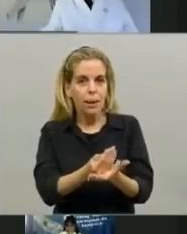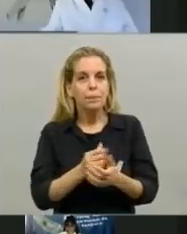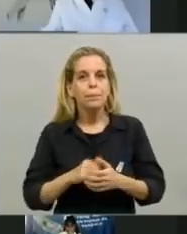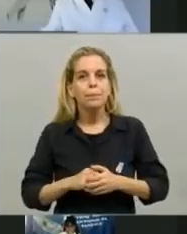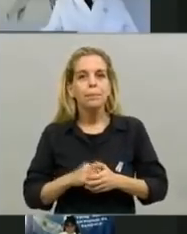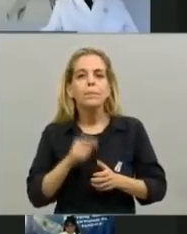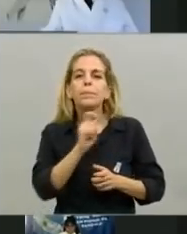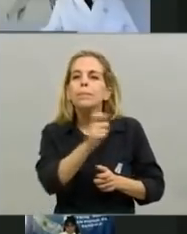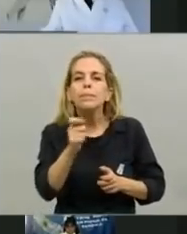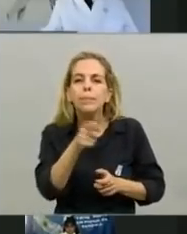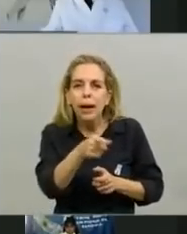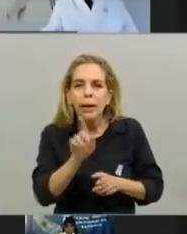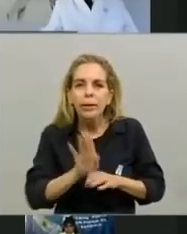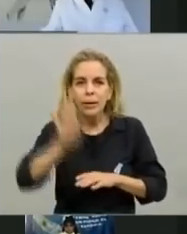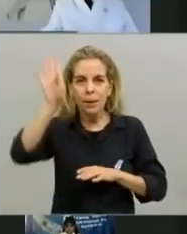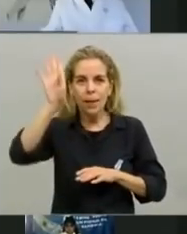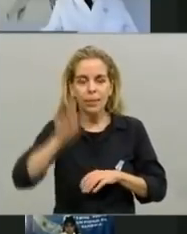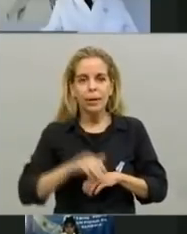¿Estás allí?